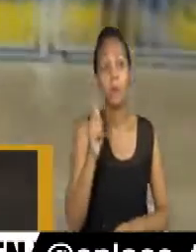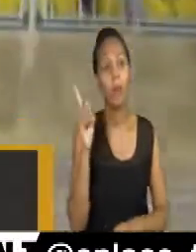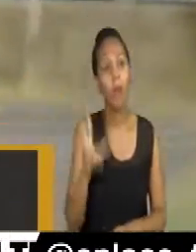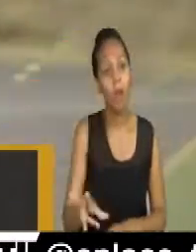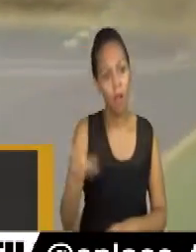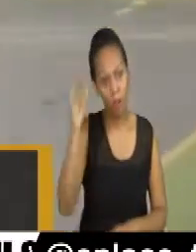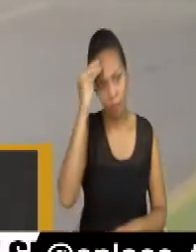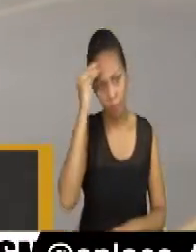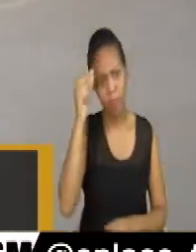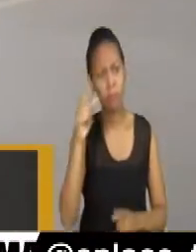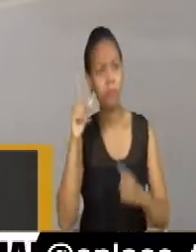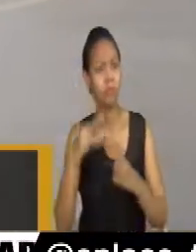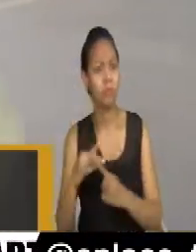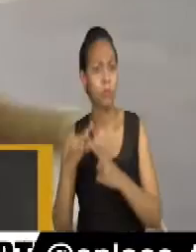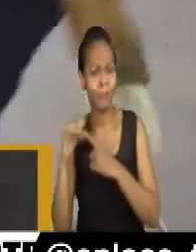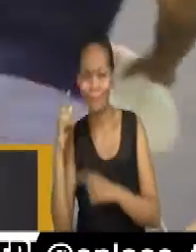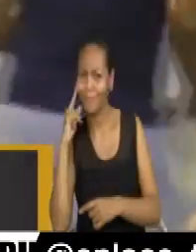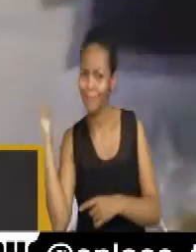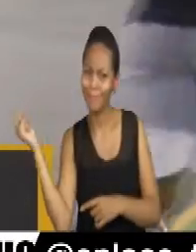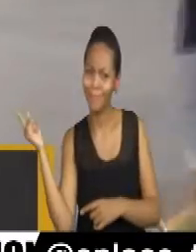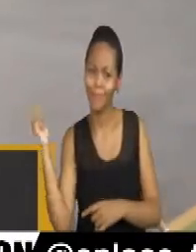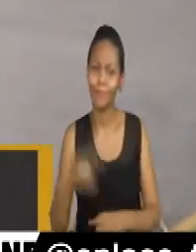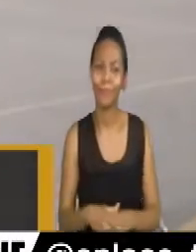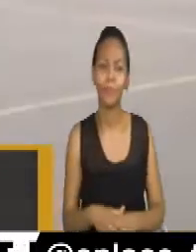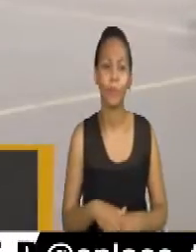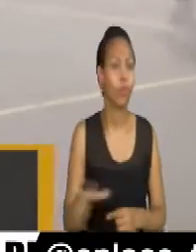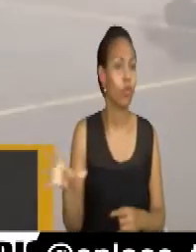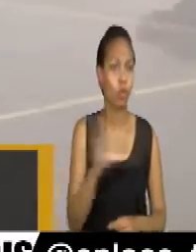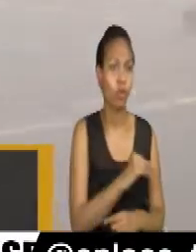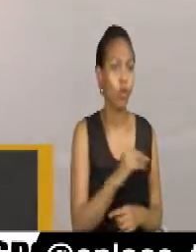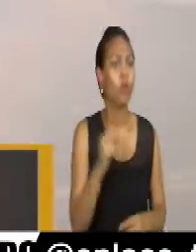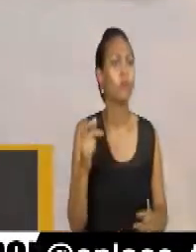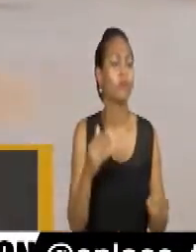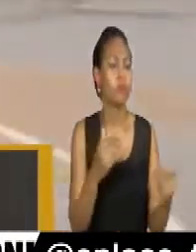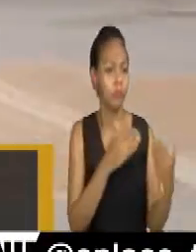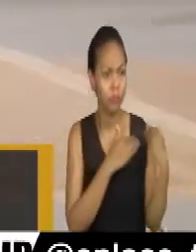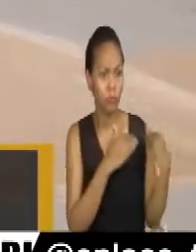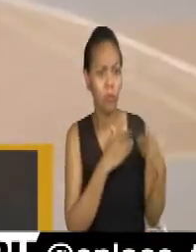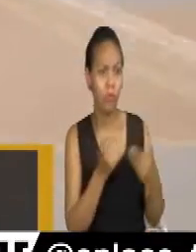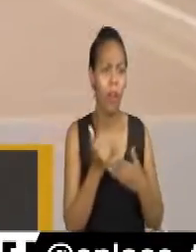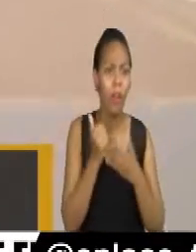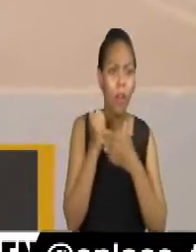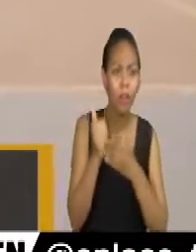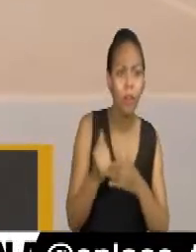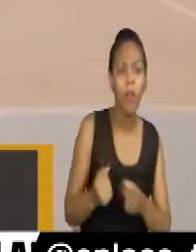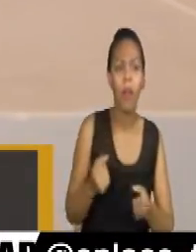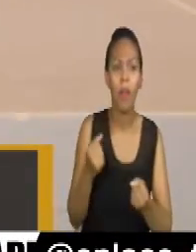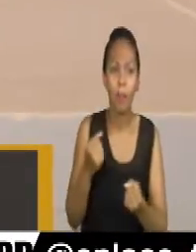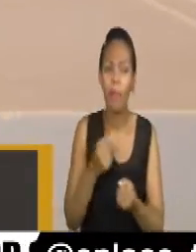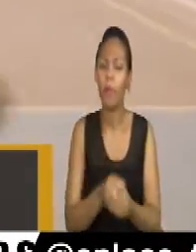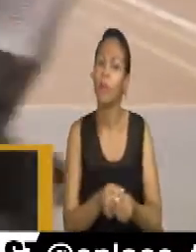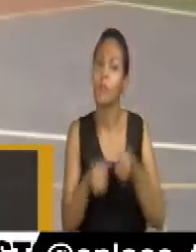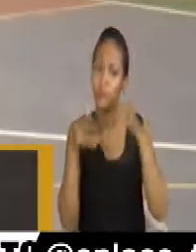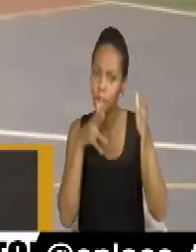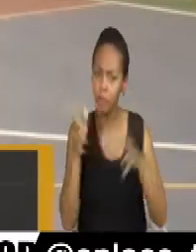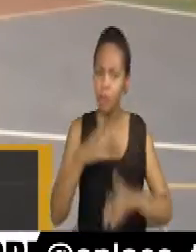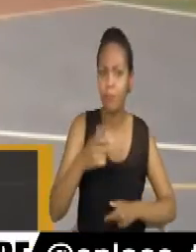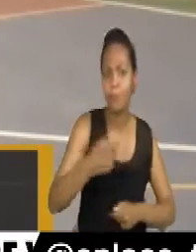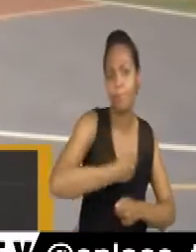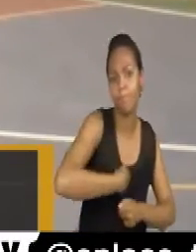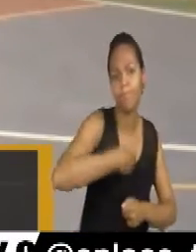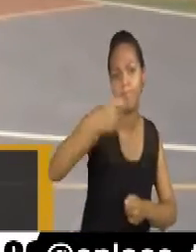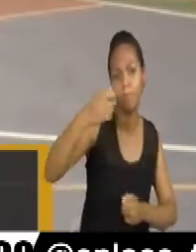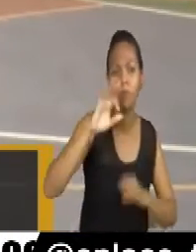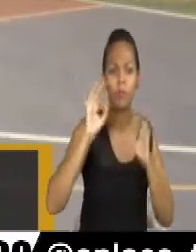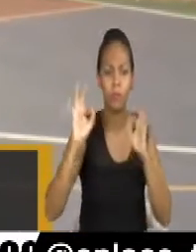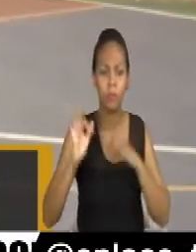Si pueden ver en las imágenes, todos nos encargamos de aportarle algo al deportista, enseñarle un buen lanzamiento. ¿Qué expectativas